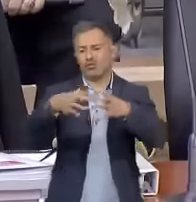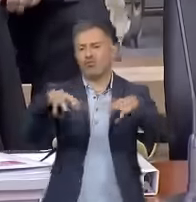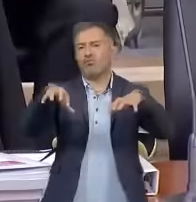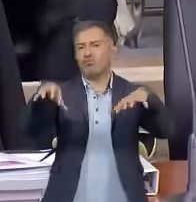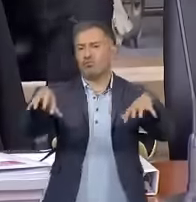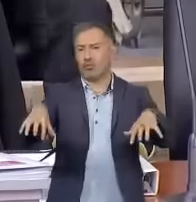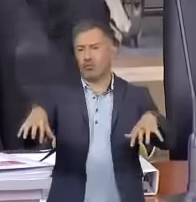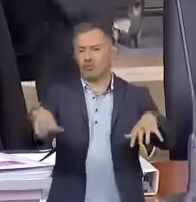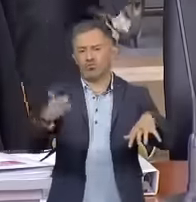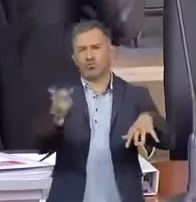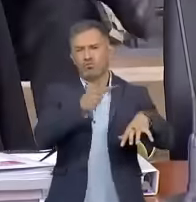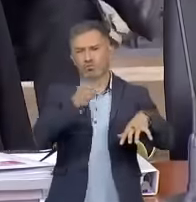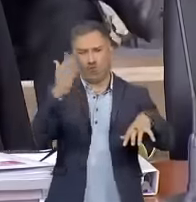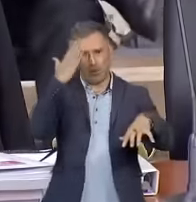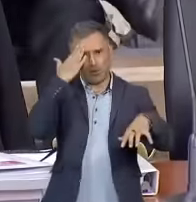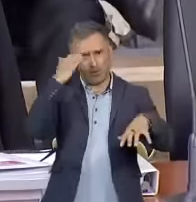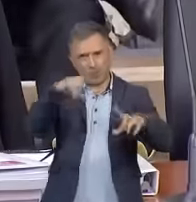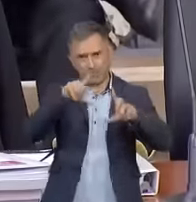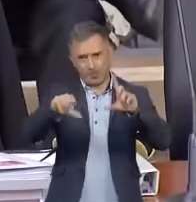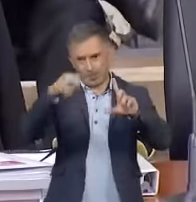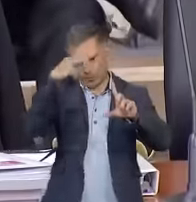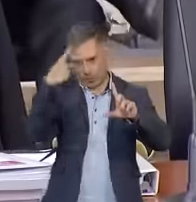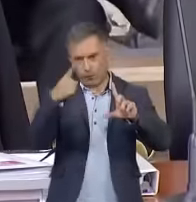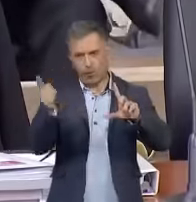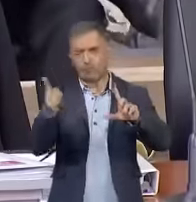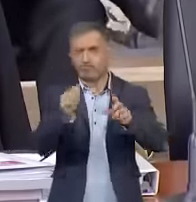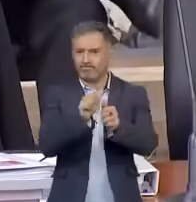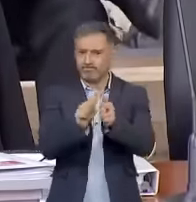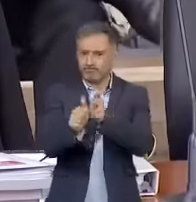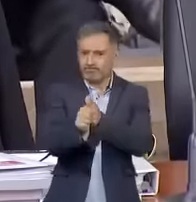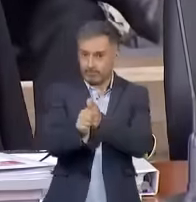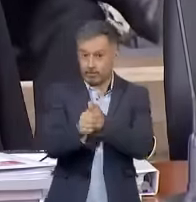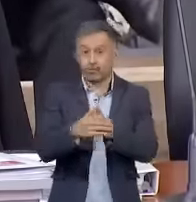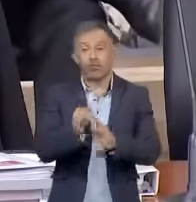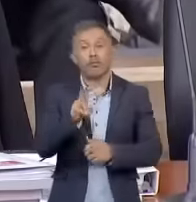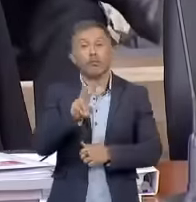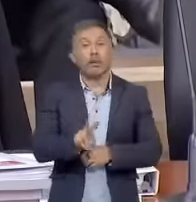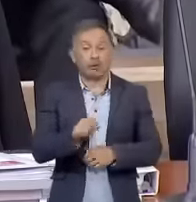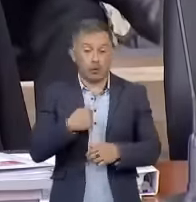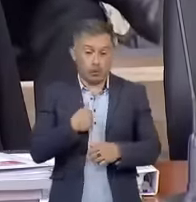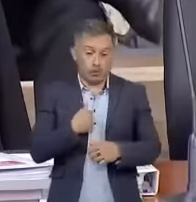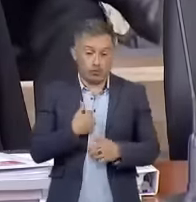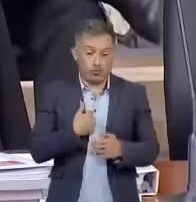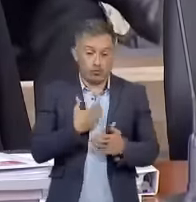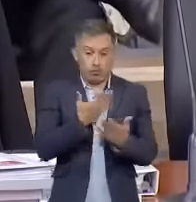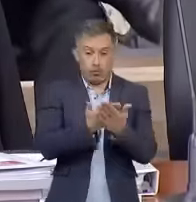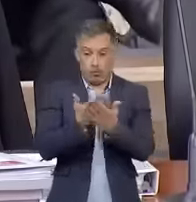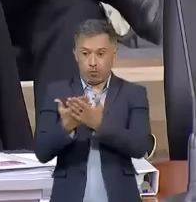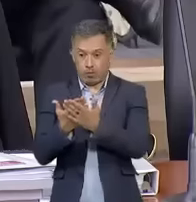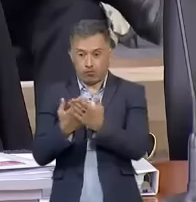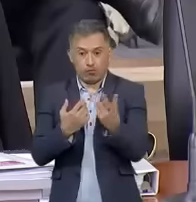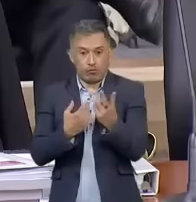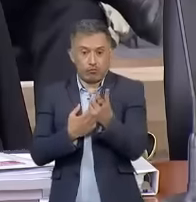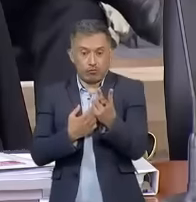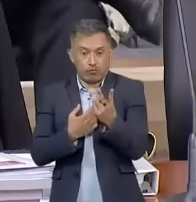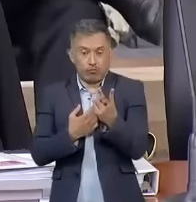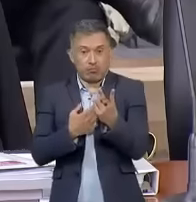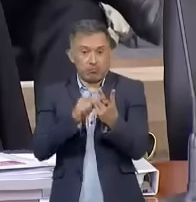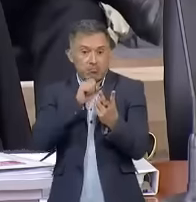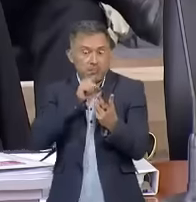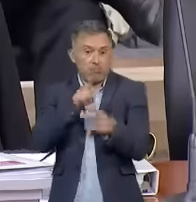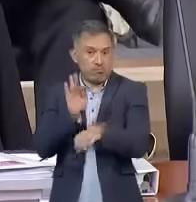rumbos del país Entonces yo veo sí dos propuestas de derecha en ambos